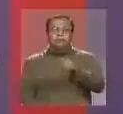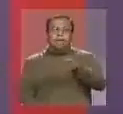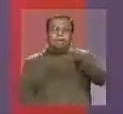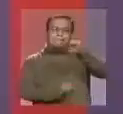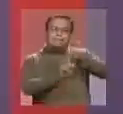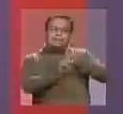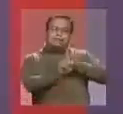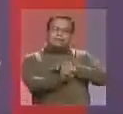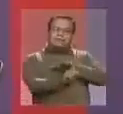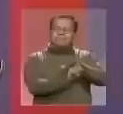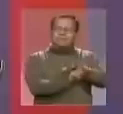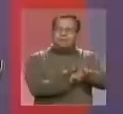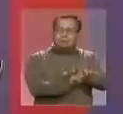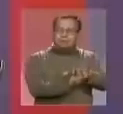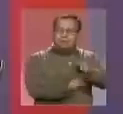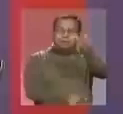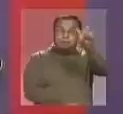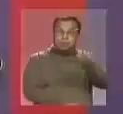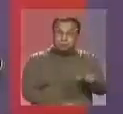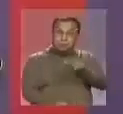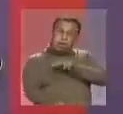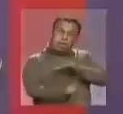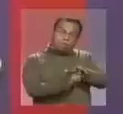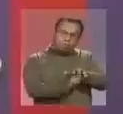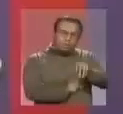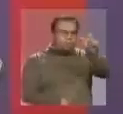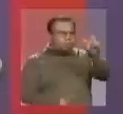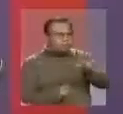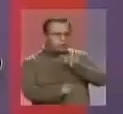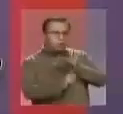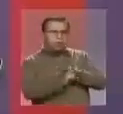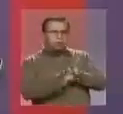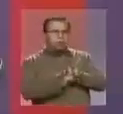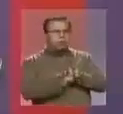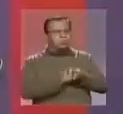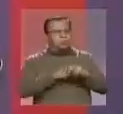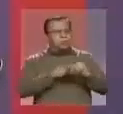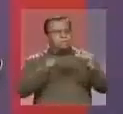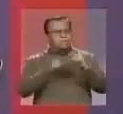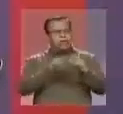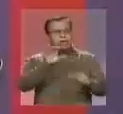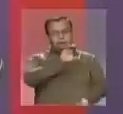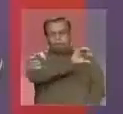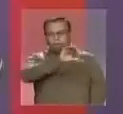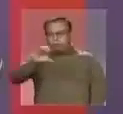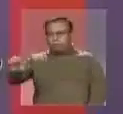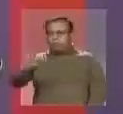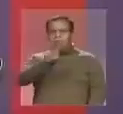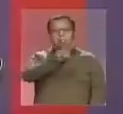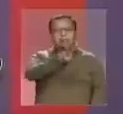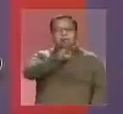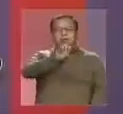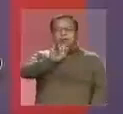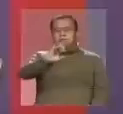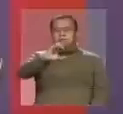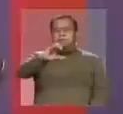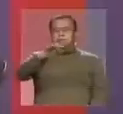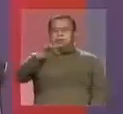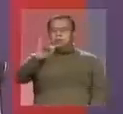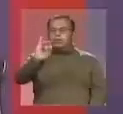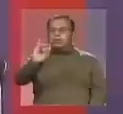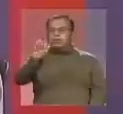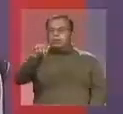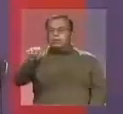personas afectadas por el conflicto armado. Porque cuando se les pone quizás a veces este término del lenguaje víctimas, es